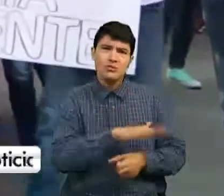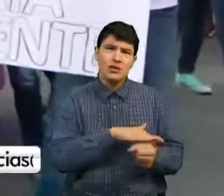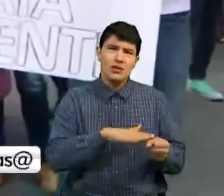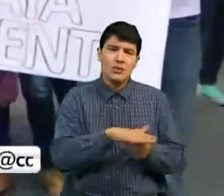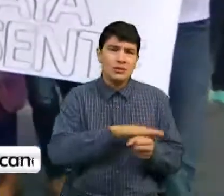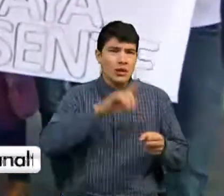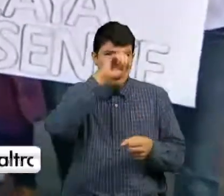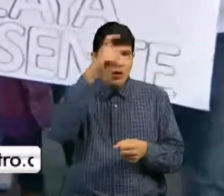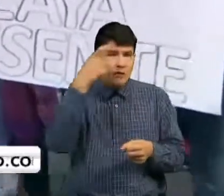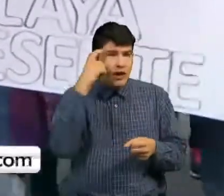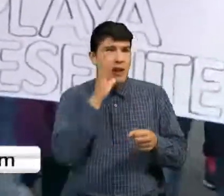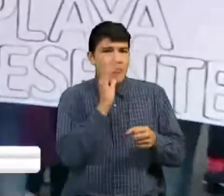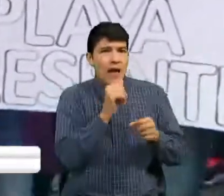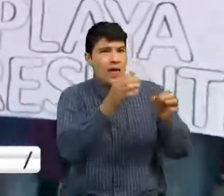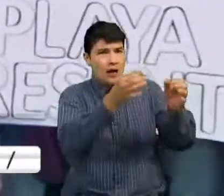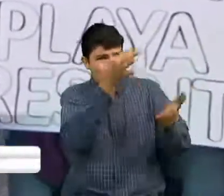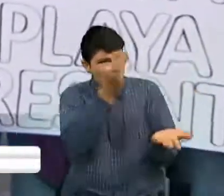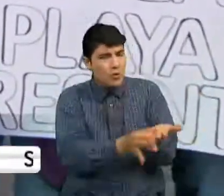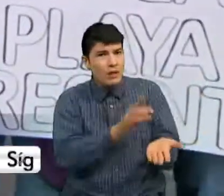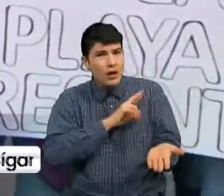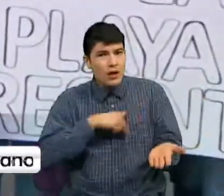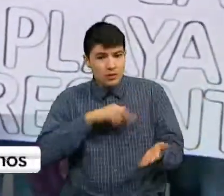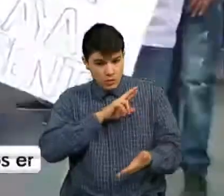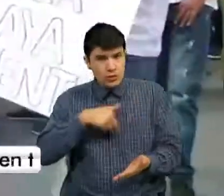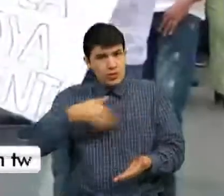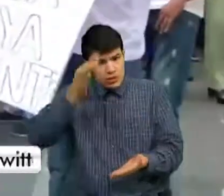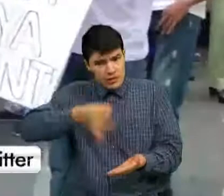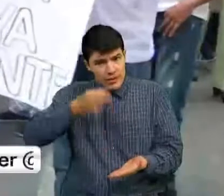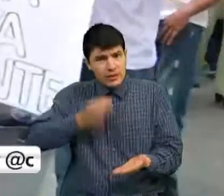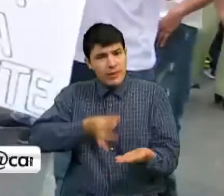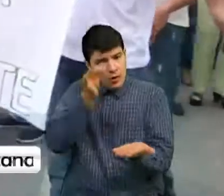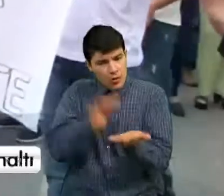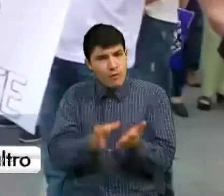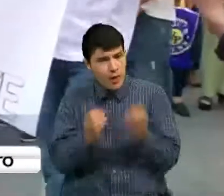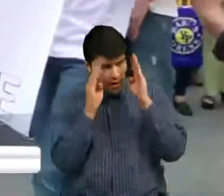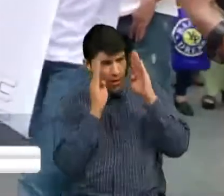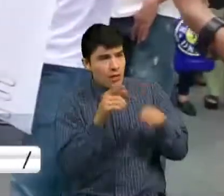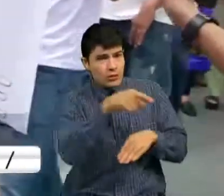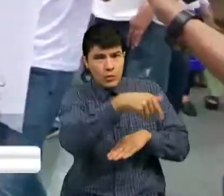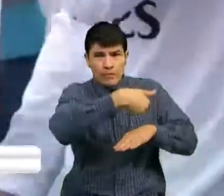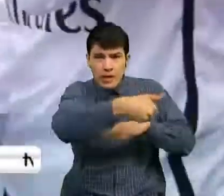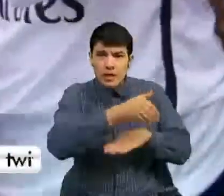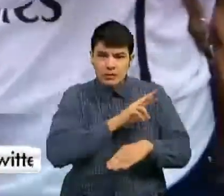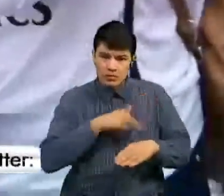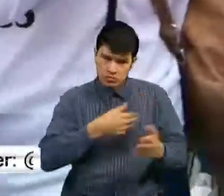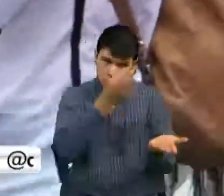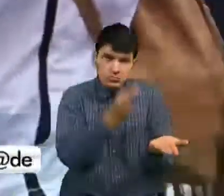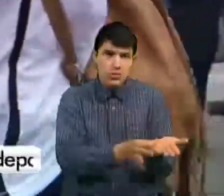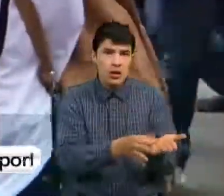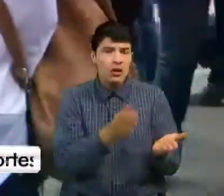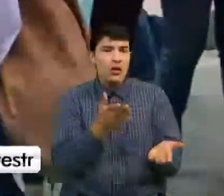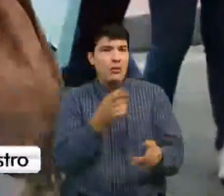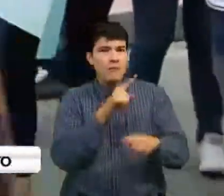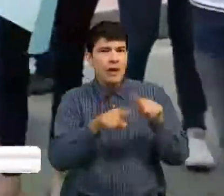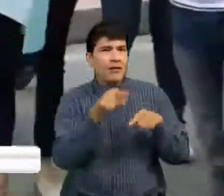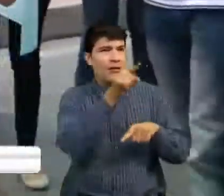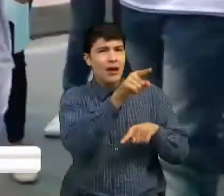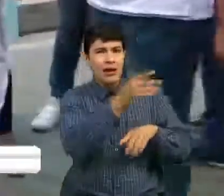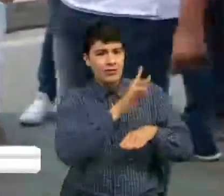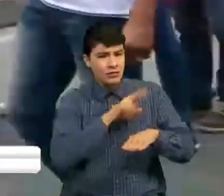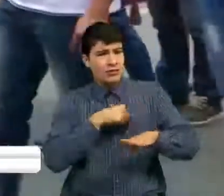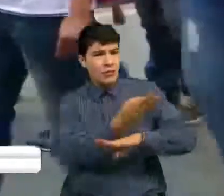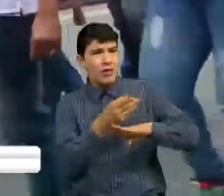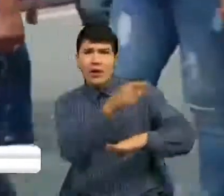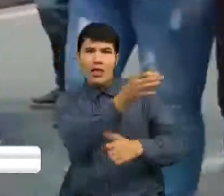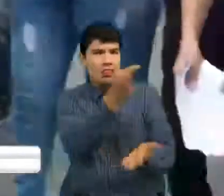que el gobierno no nos cumple a nosotros. Nosotros siempre le hemos cumplido a nosotros, a ellos, con las peticiones. Cuando hay las negociaciones, se hacen los acuerdos con FECODE,